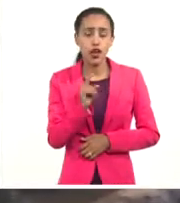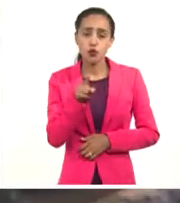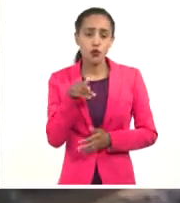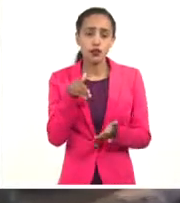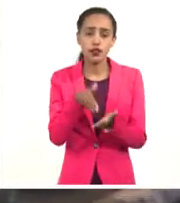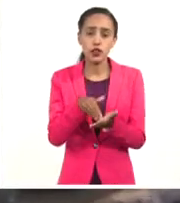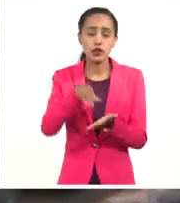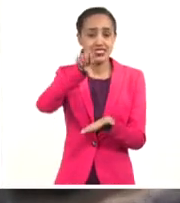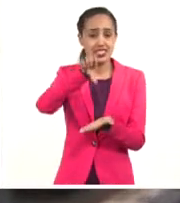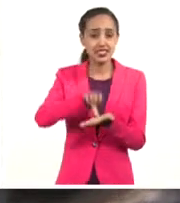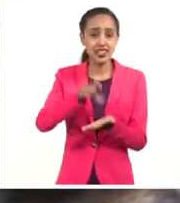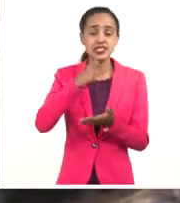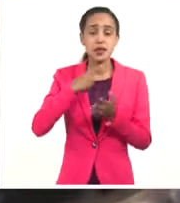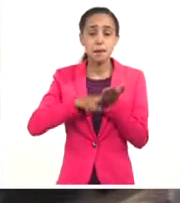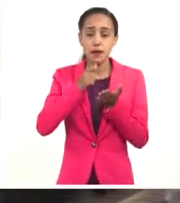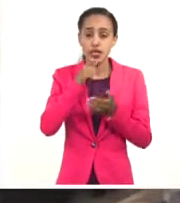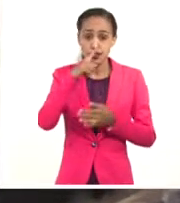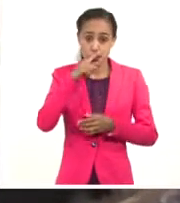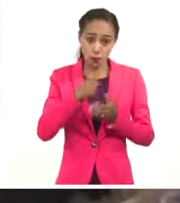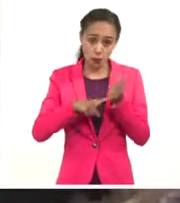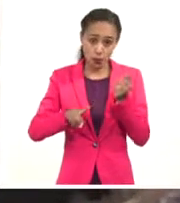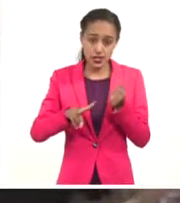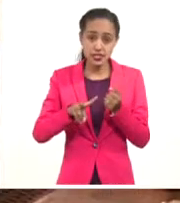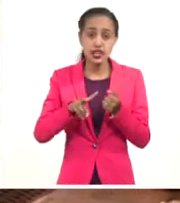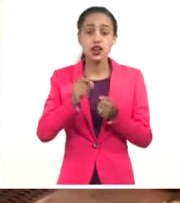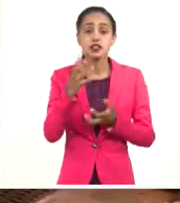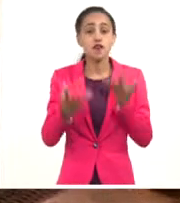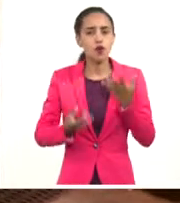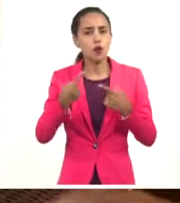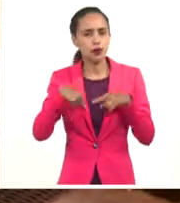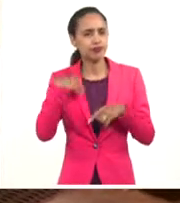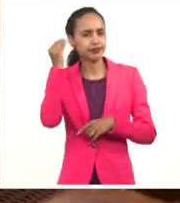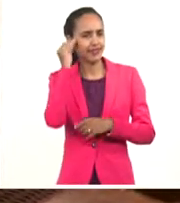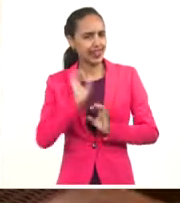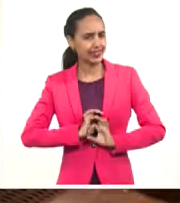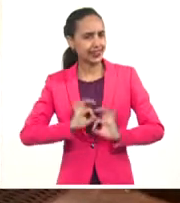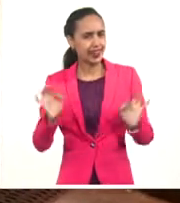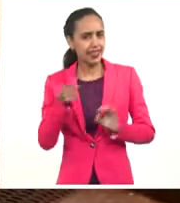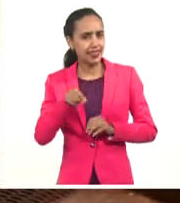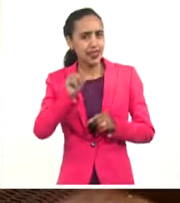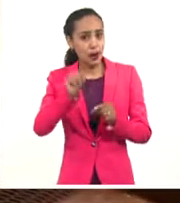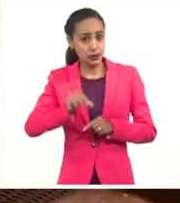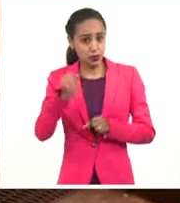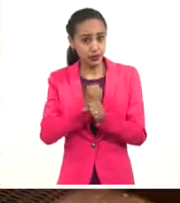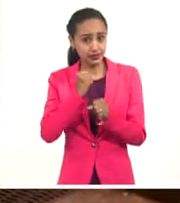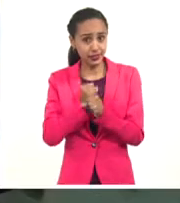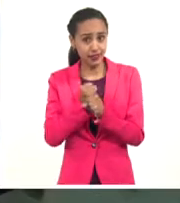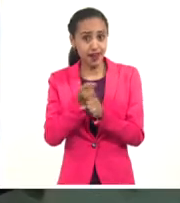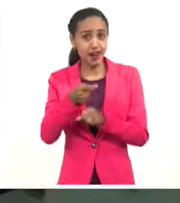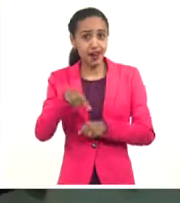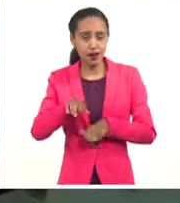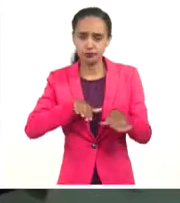carlos manuel de céspedes en cienfuegos pero sabe de la calidad de las personas que sostienen este sistema y su preparación